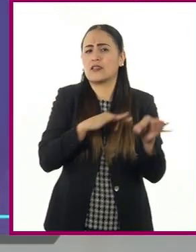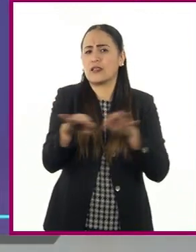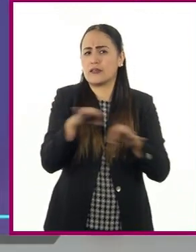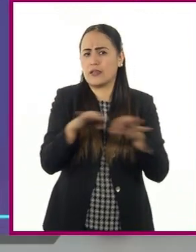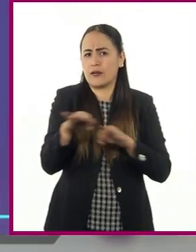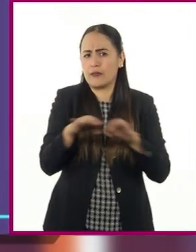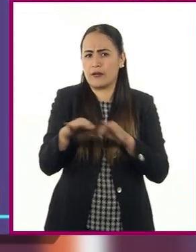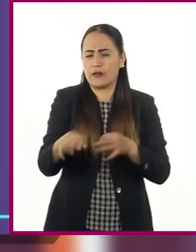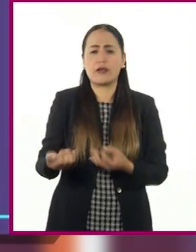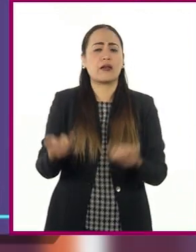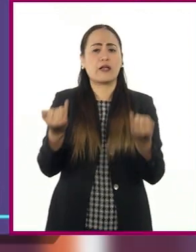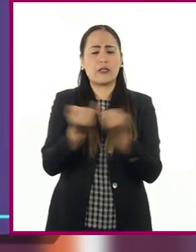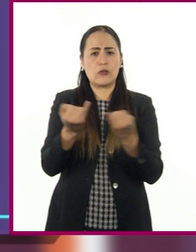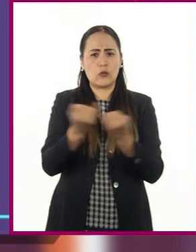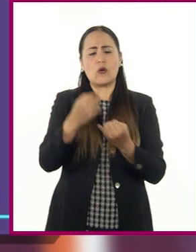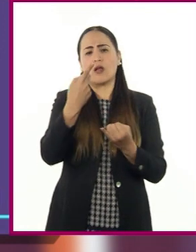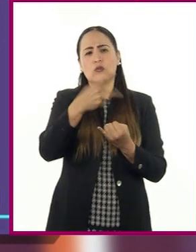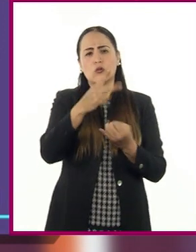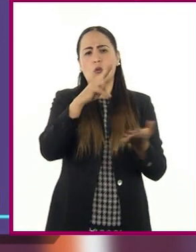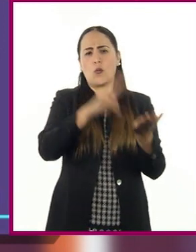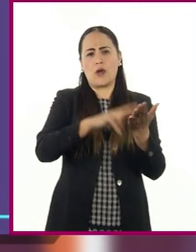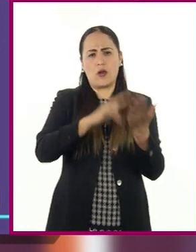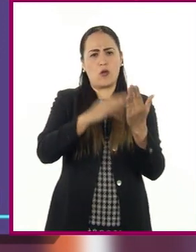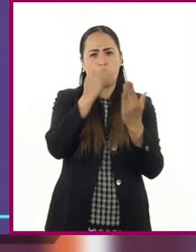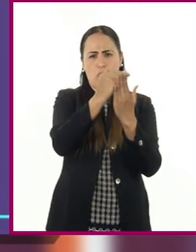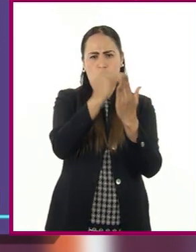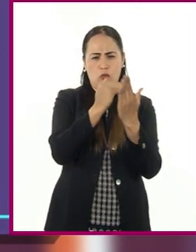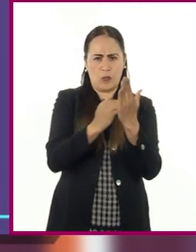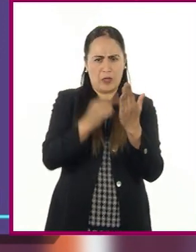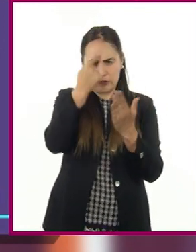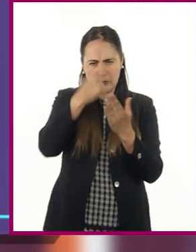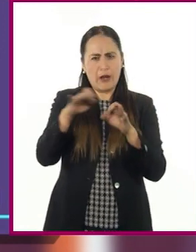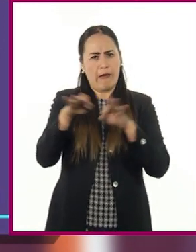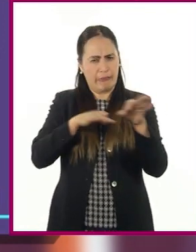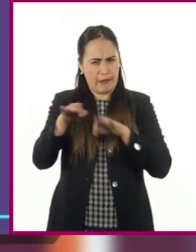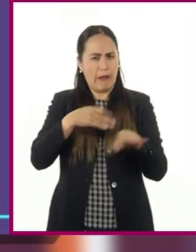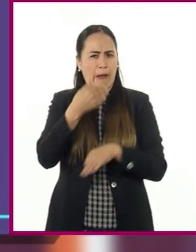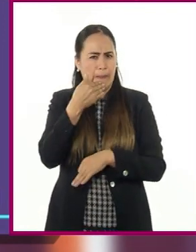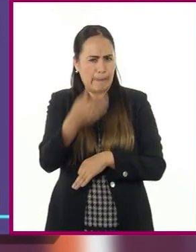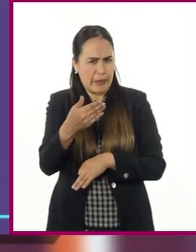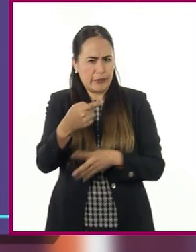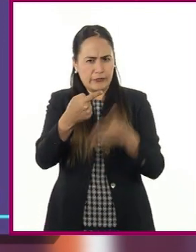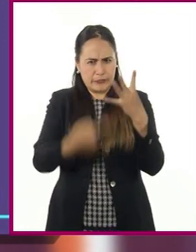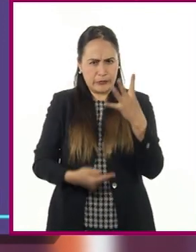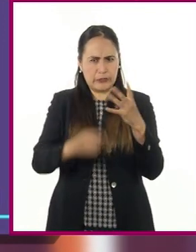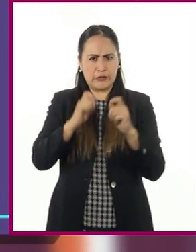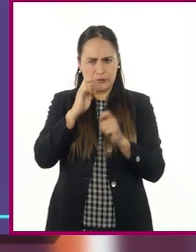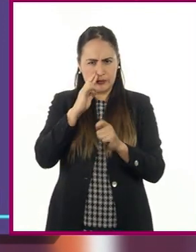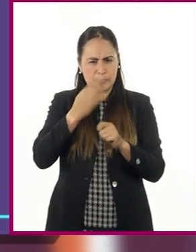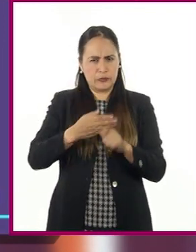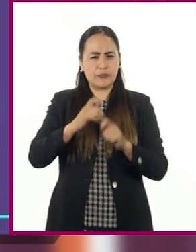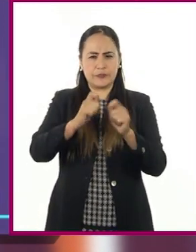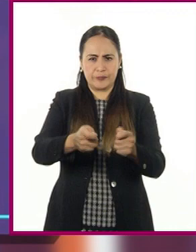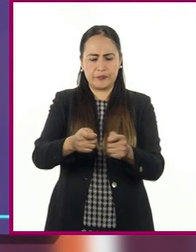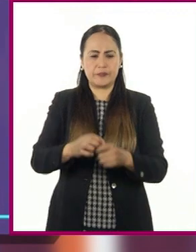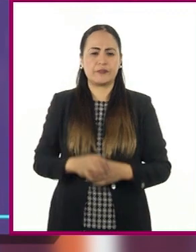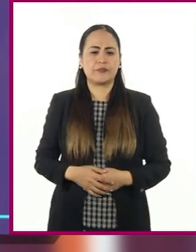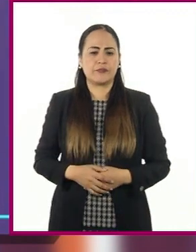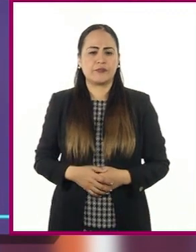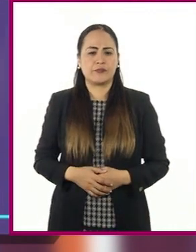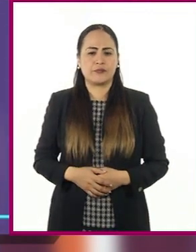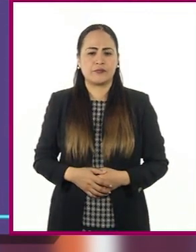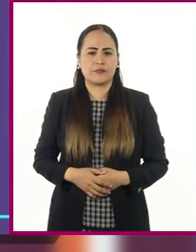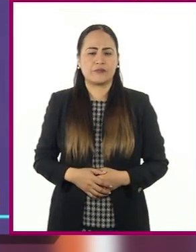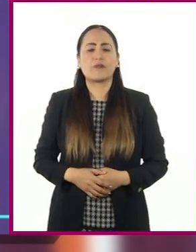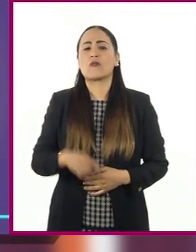los principios y valores necesarios para el ejercicio de su función, cargo o comisión. Realicen su